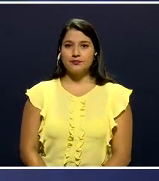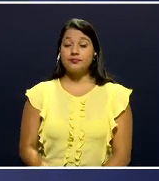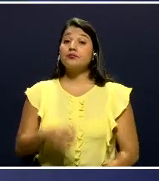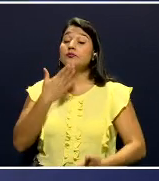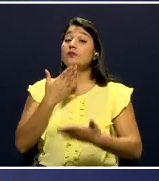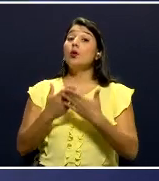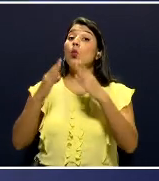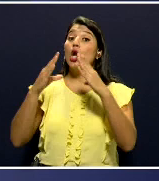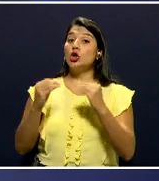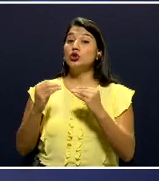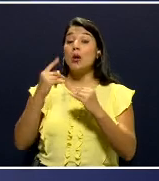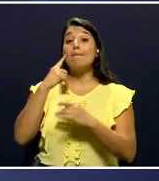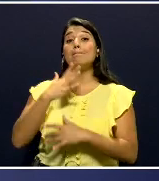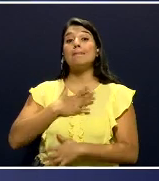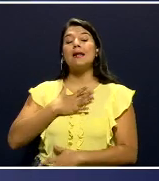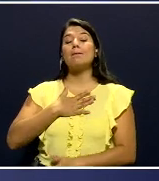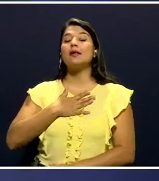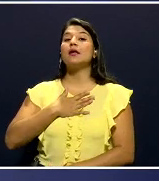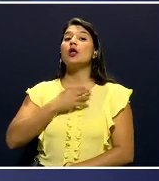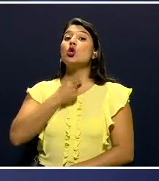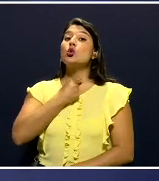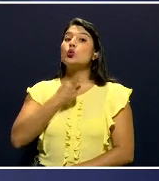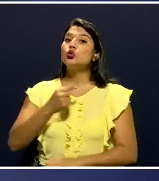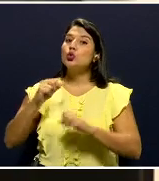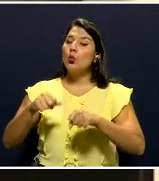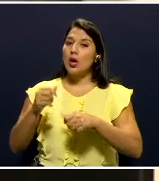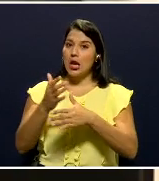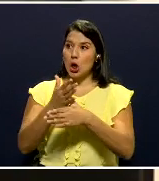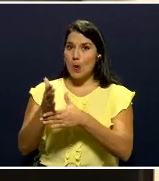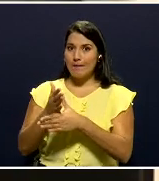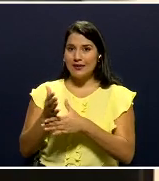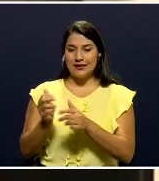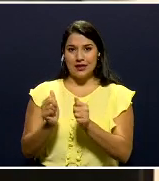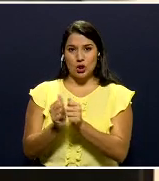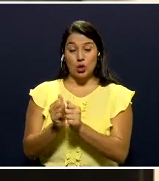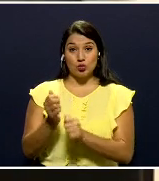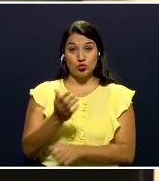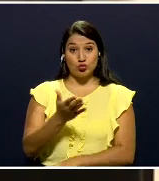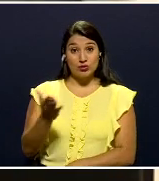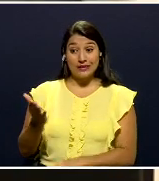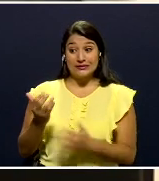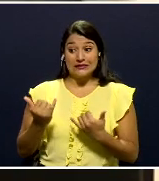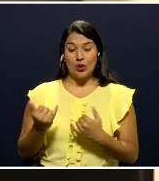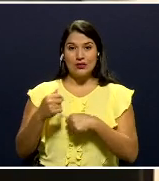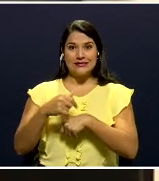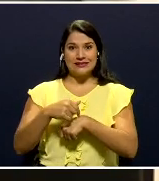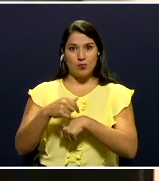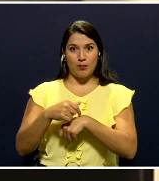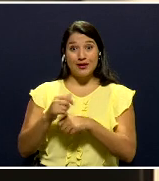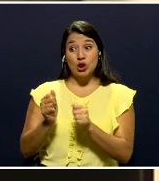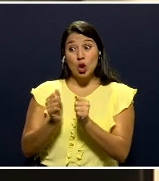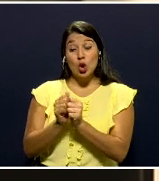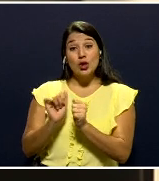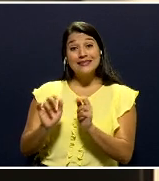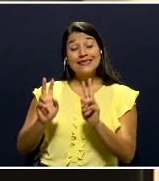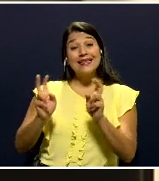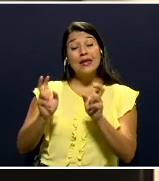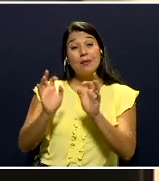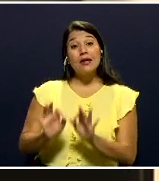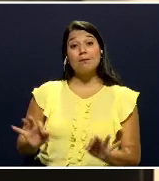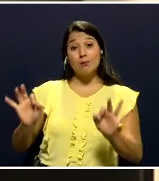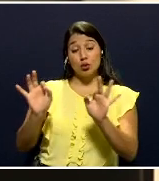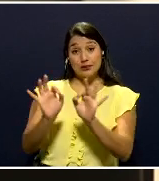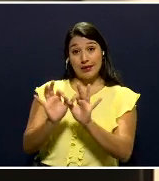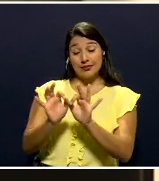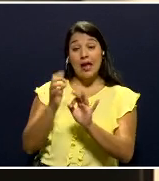Buenas noches y para mí es un gusto poder compartir con ustedes en estos momentos sobre este tema tan importante, no